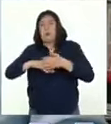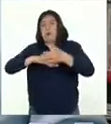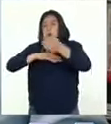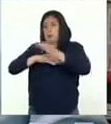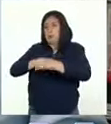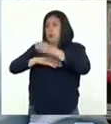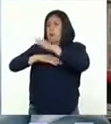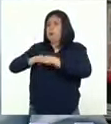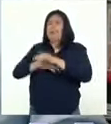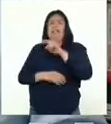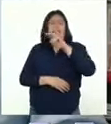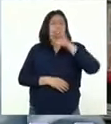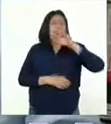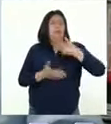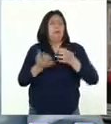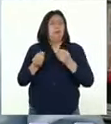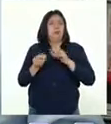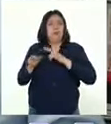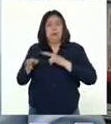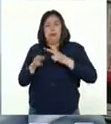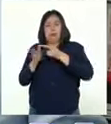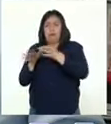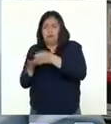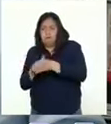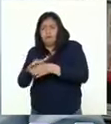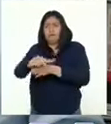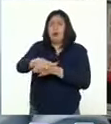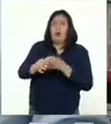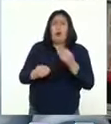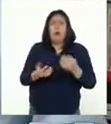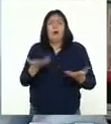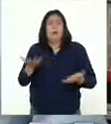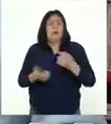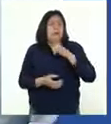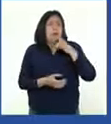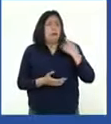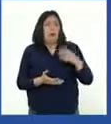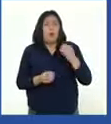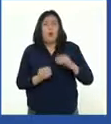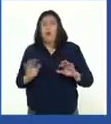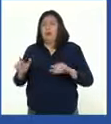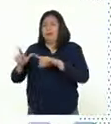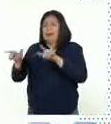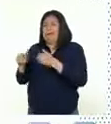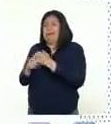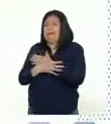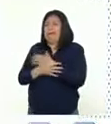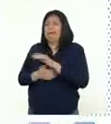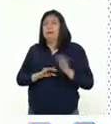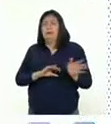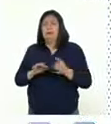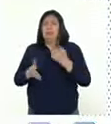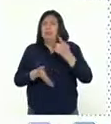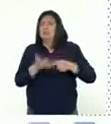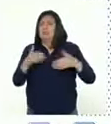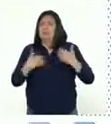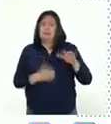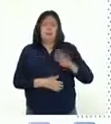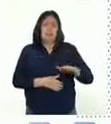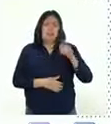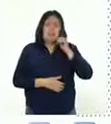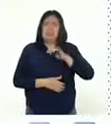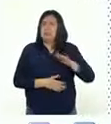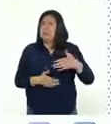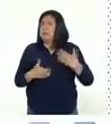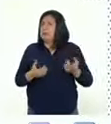lluvias que podrían crear desbordes de ríos o sequías o friajes. ¿Qué podemos hacer las niñas y